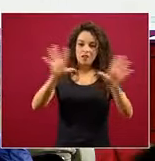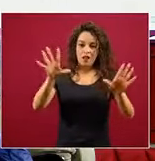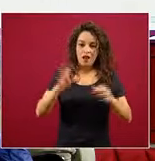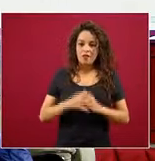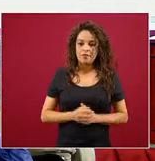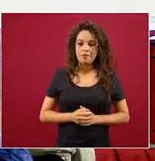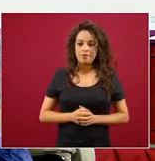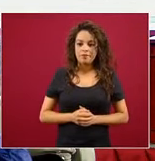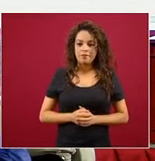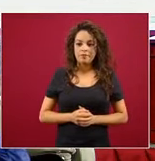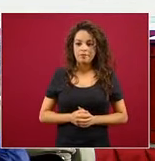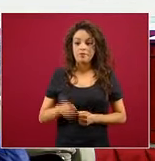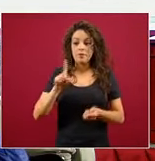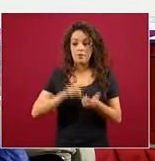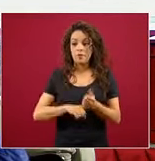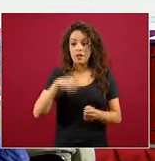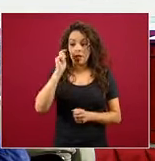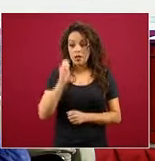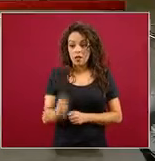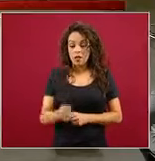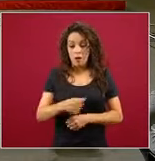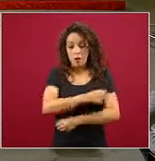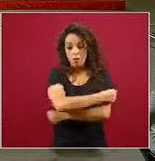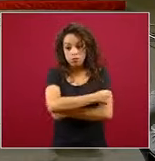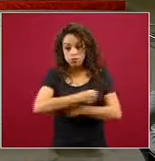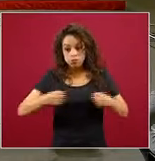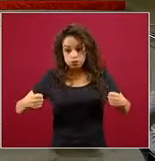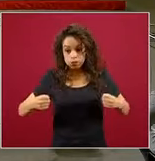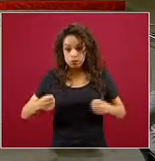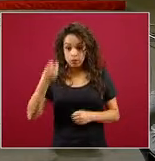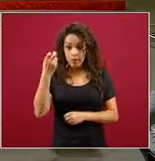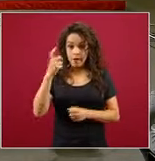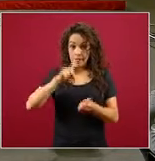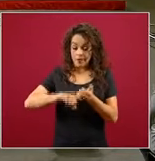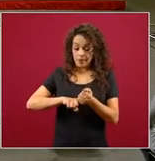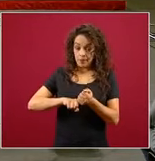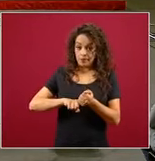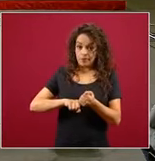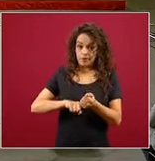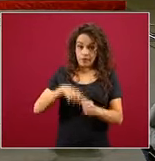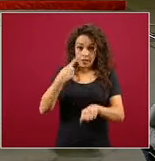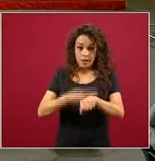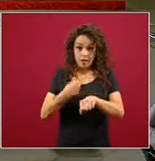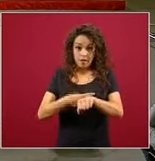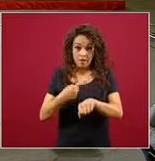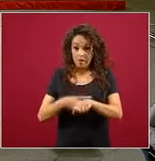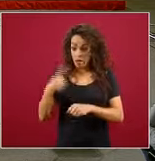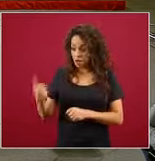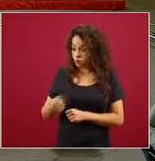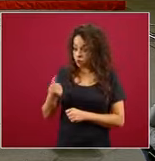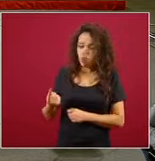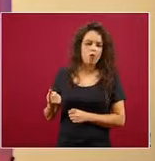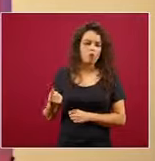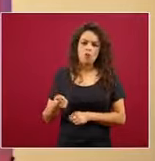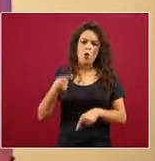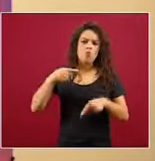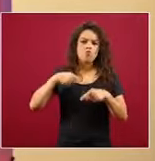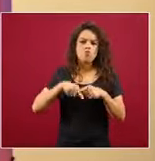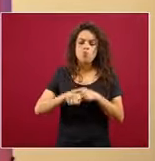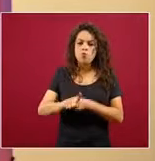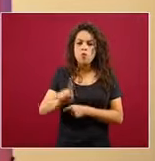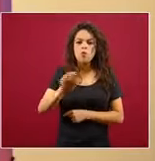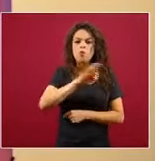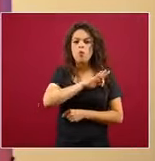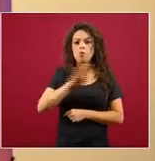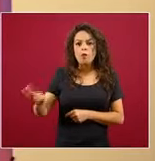obesidad, que no se clasifica necesariamente como una enfermedad crónico-degenerativa. La obesidad puede iniciar desde la infancia y